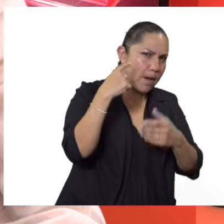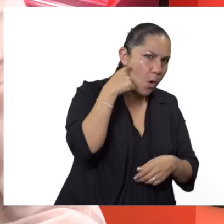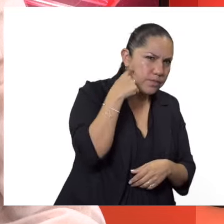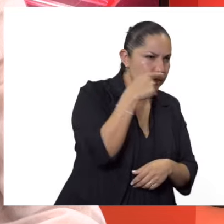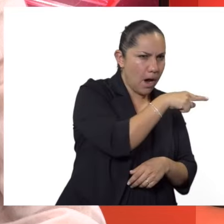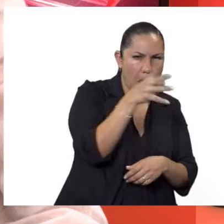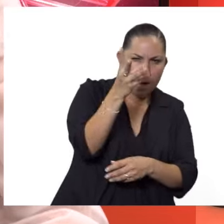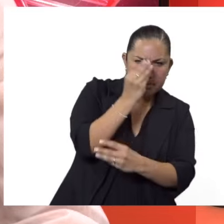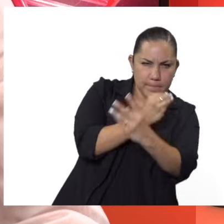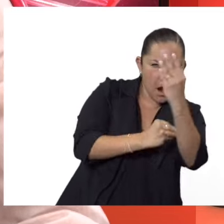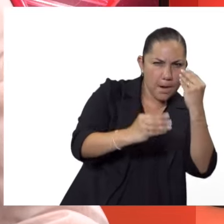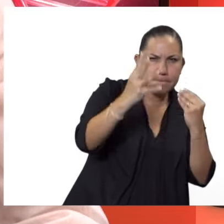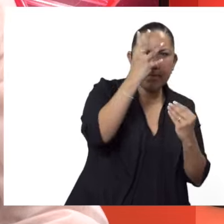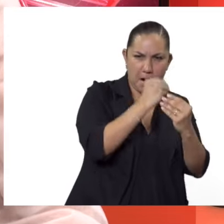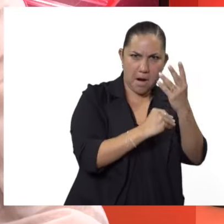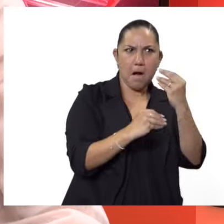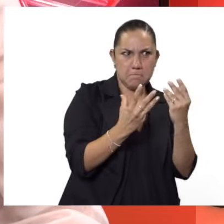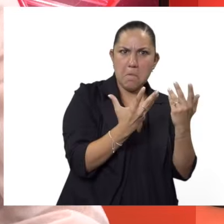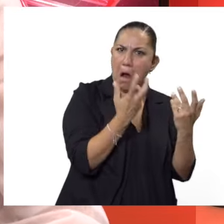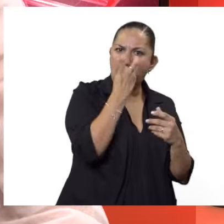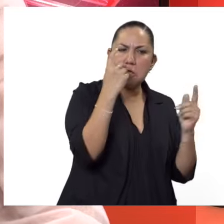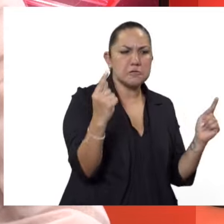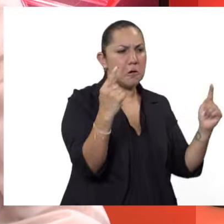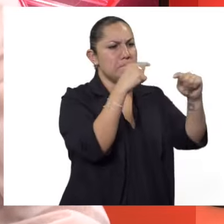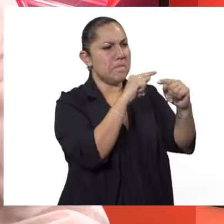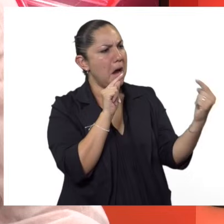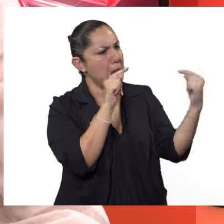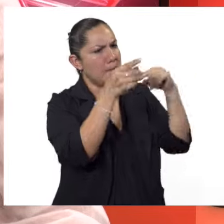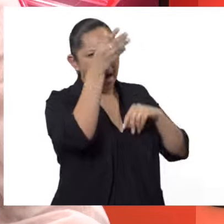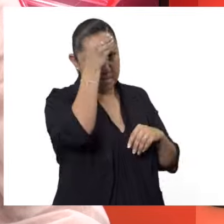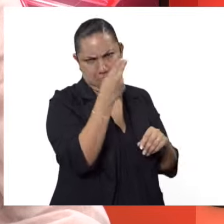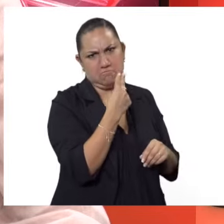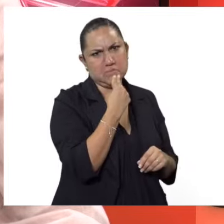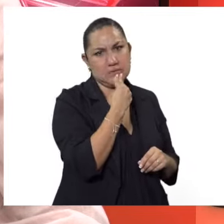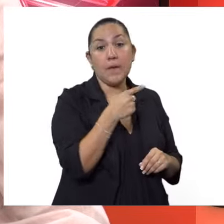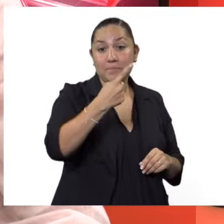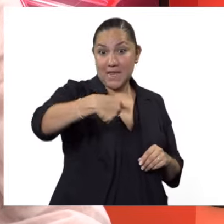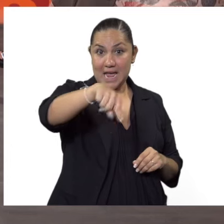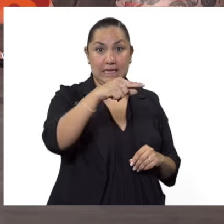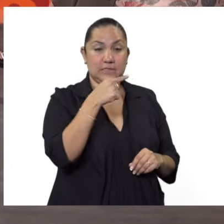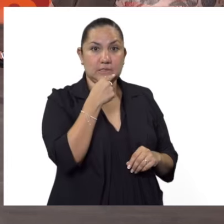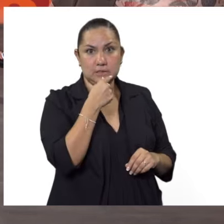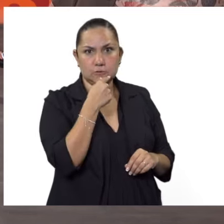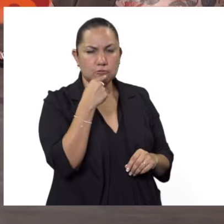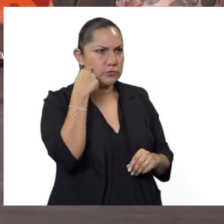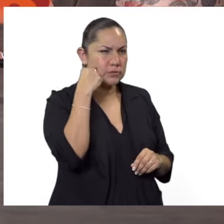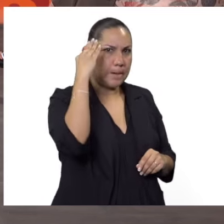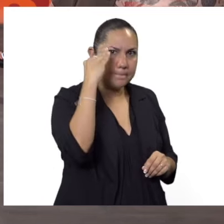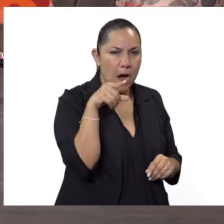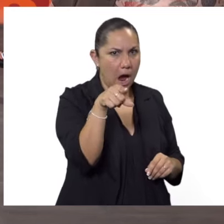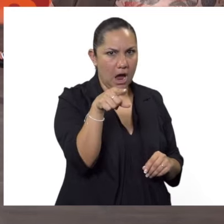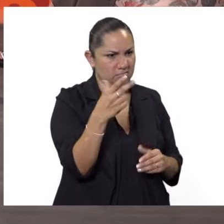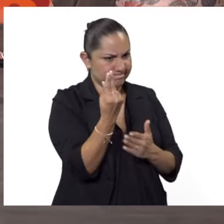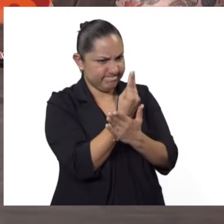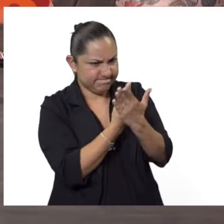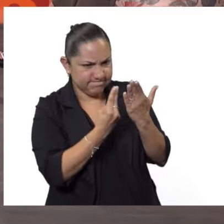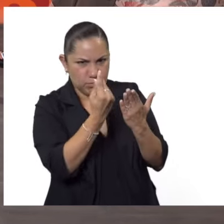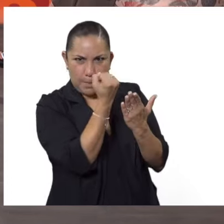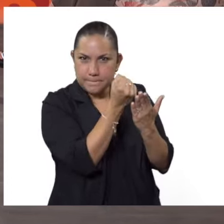alguna discapacidad auditiva porque también desarrollan unas habilidades muy bonitas como el dibujo tienen una vista